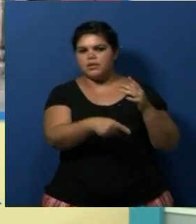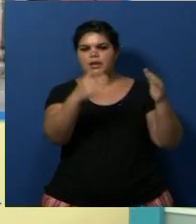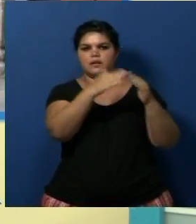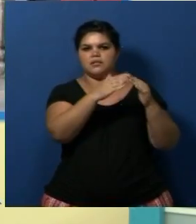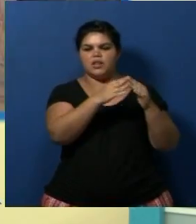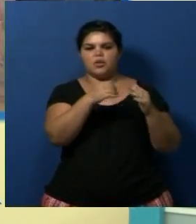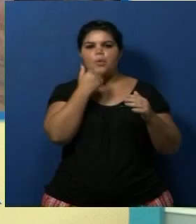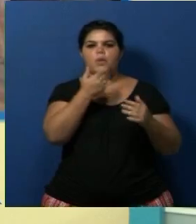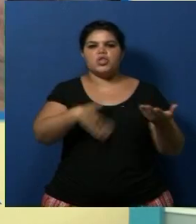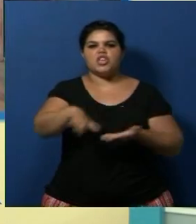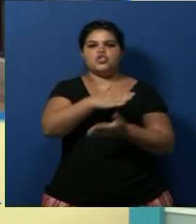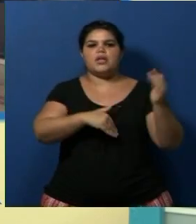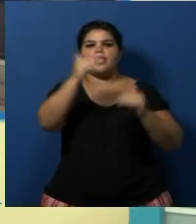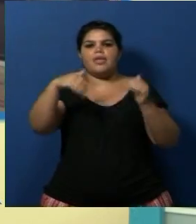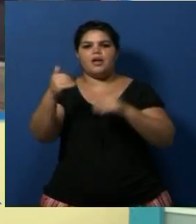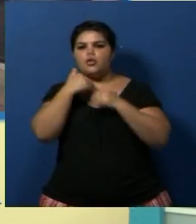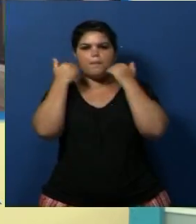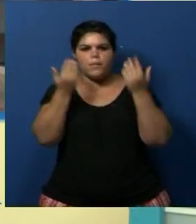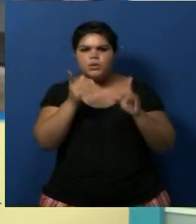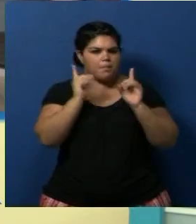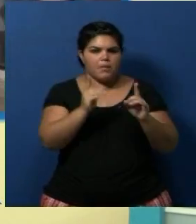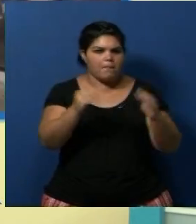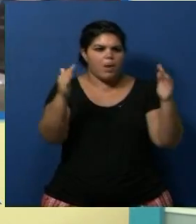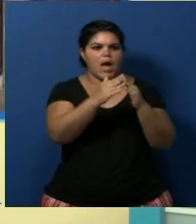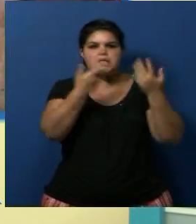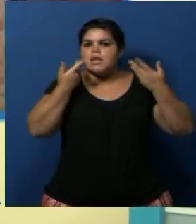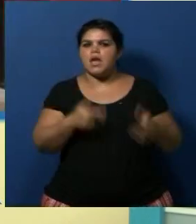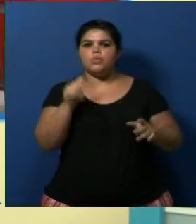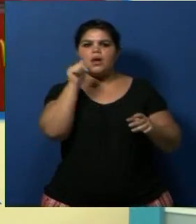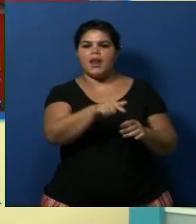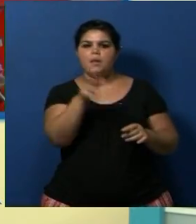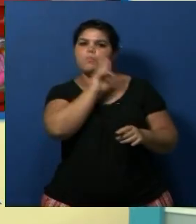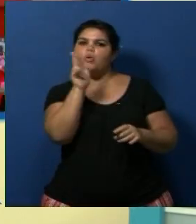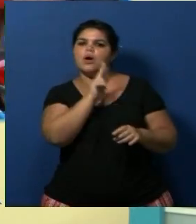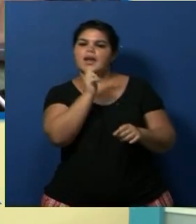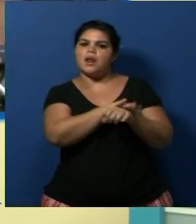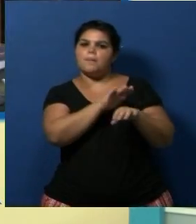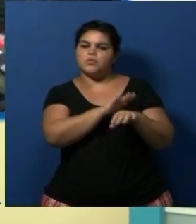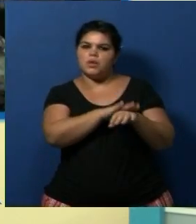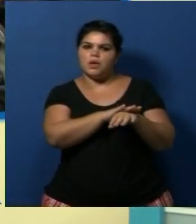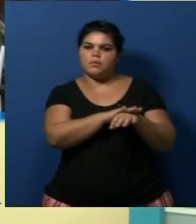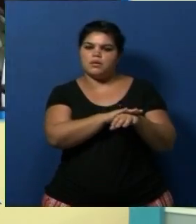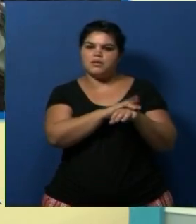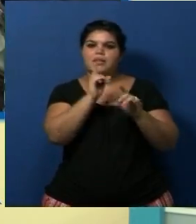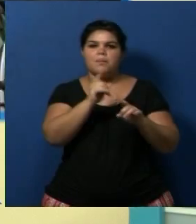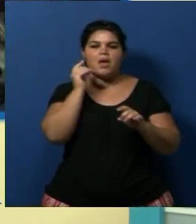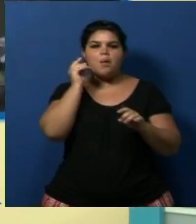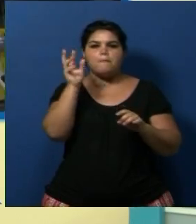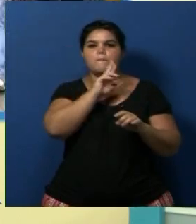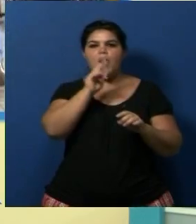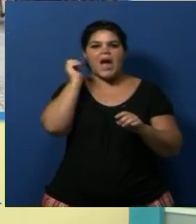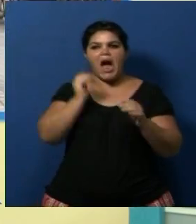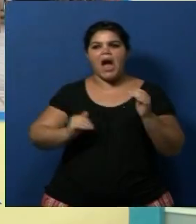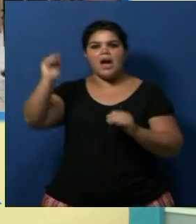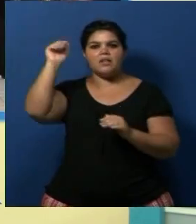qué digo esto? Y bueno, quizás las mujeres de las clases populares son las que se encargan directamente y las mujeres de las clases altas van a encargar